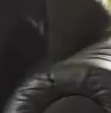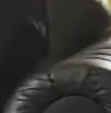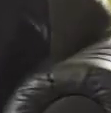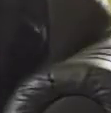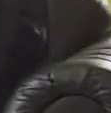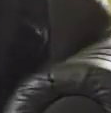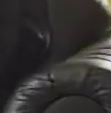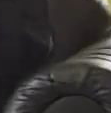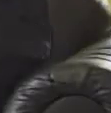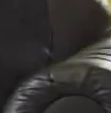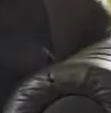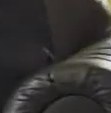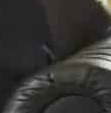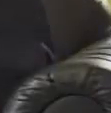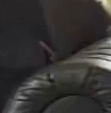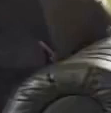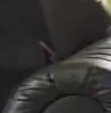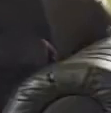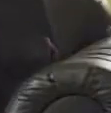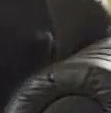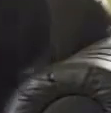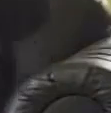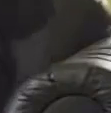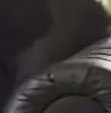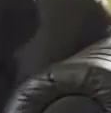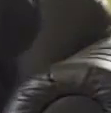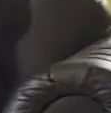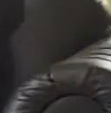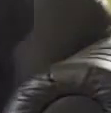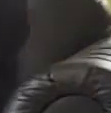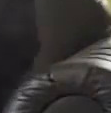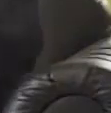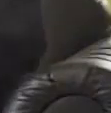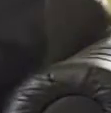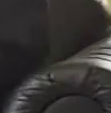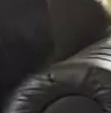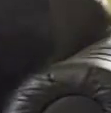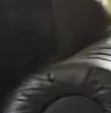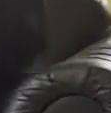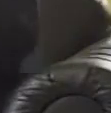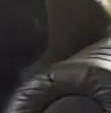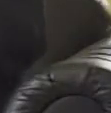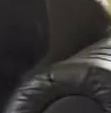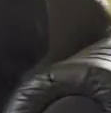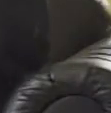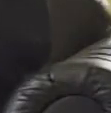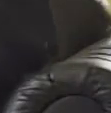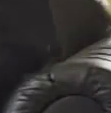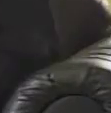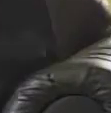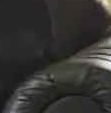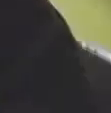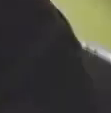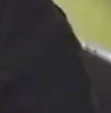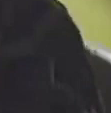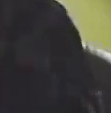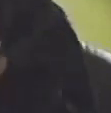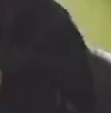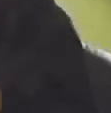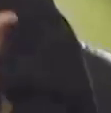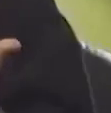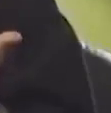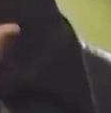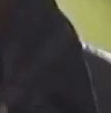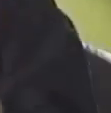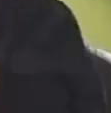Sí, es difícil, pero yo tengo 16 años atrás que yo no